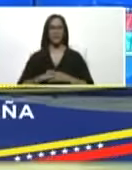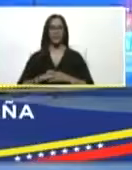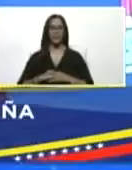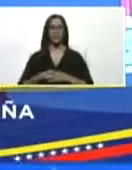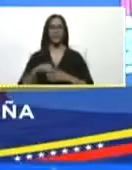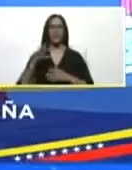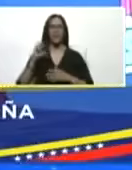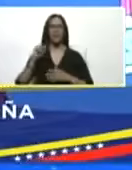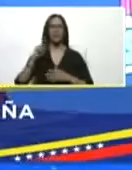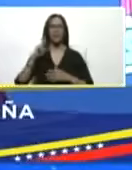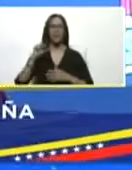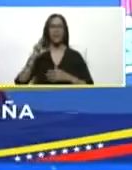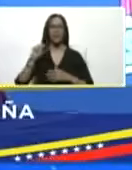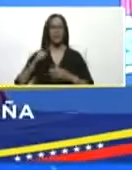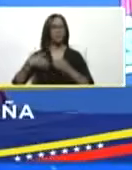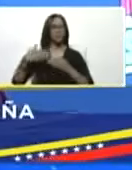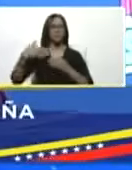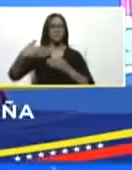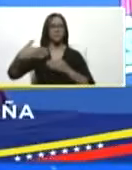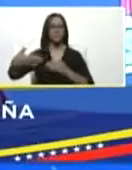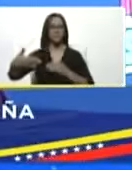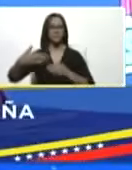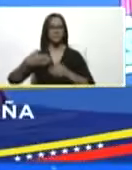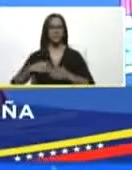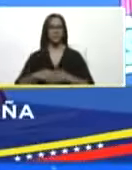Callaurima y más allá.